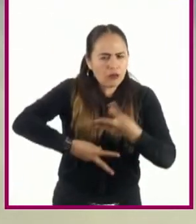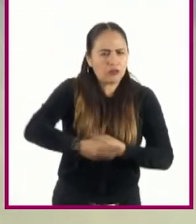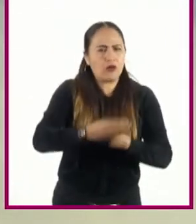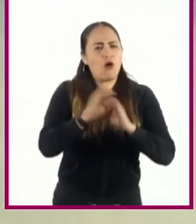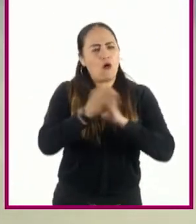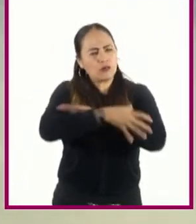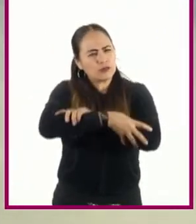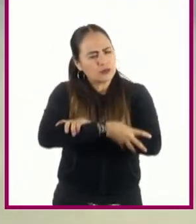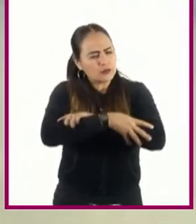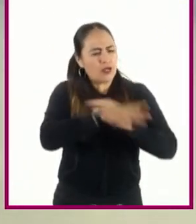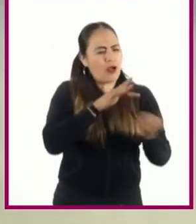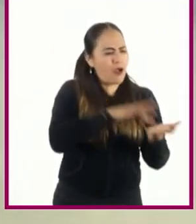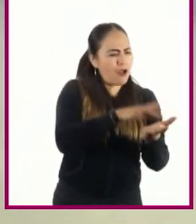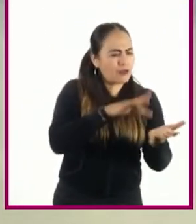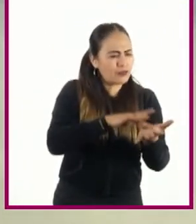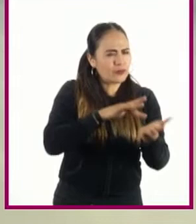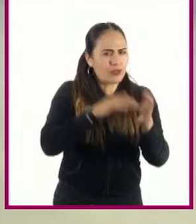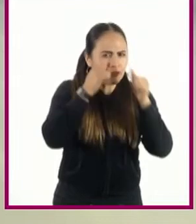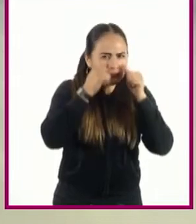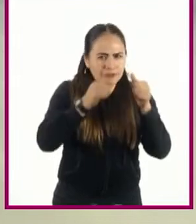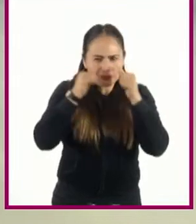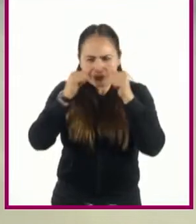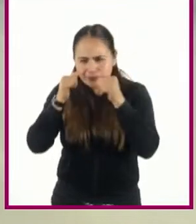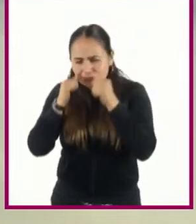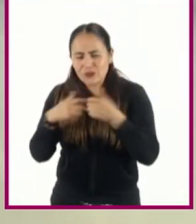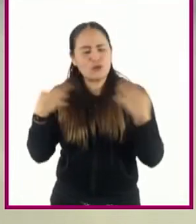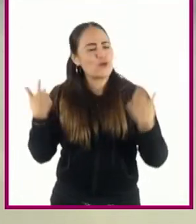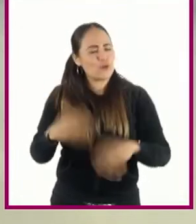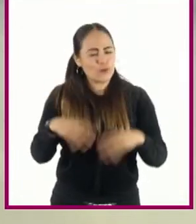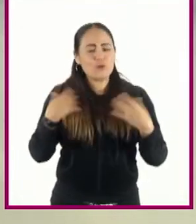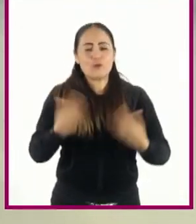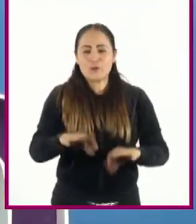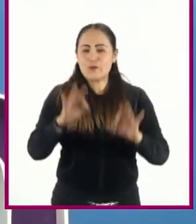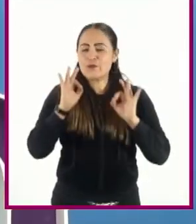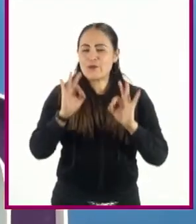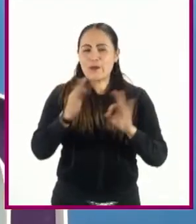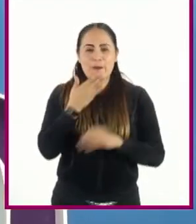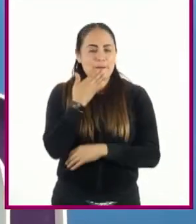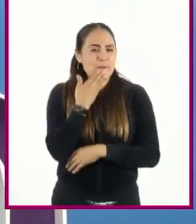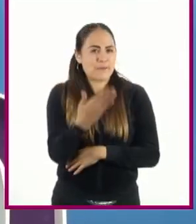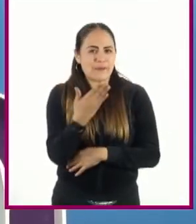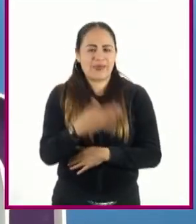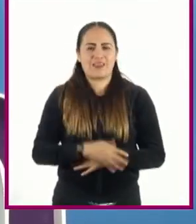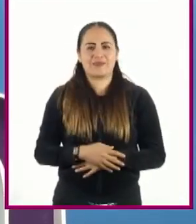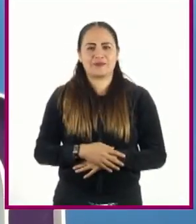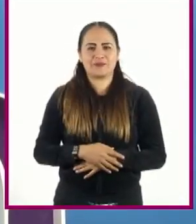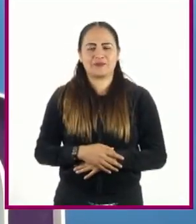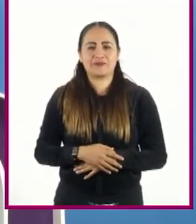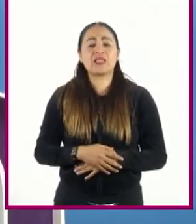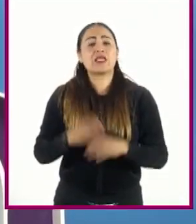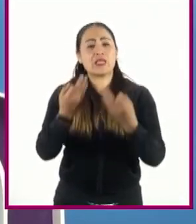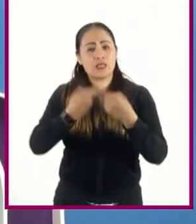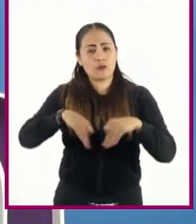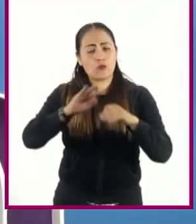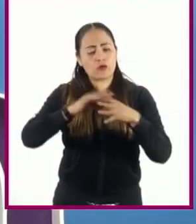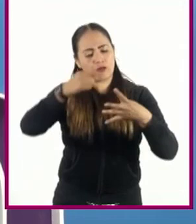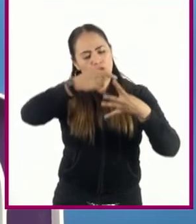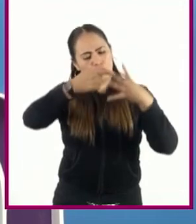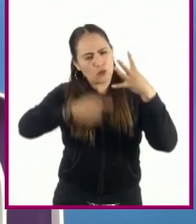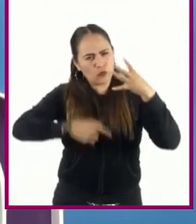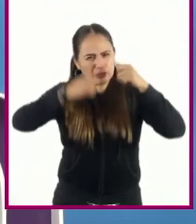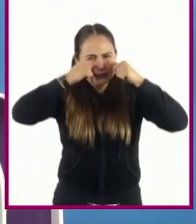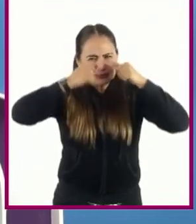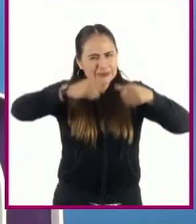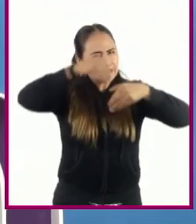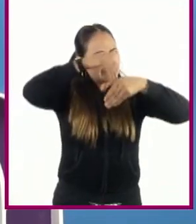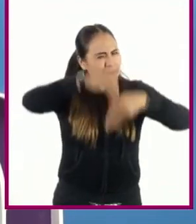ayudar. No podrías haberlo dicho mejor, Nadia. Es imprescindible seguir estos principios de forma